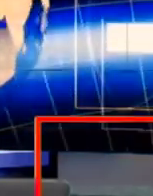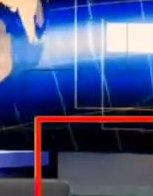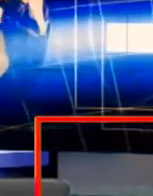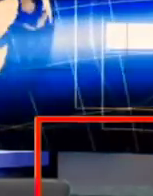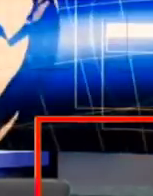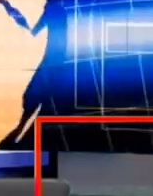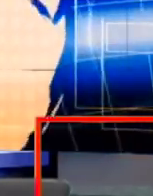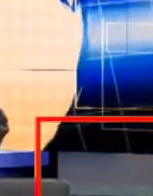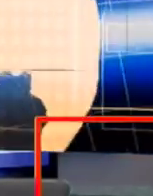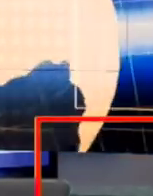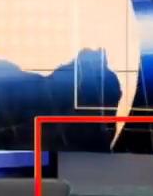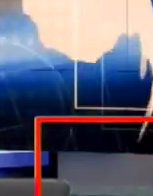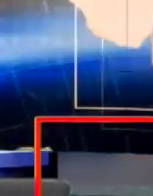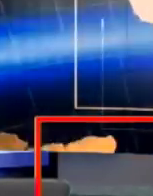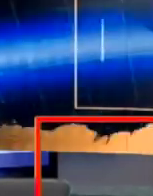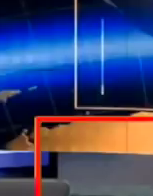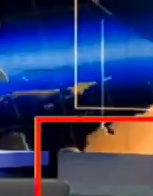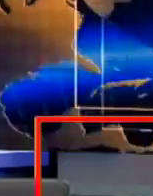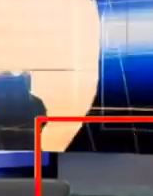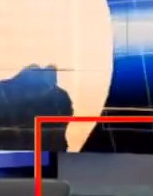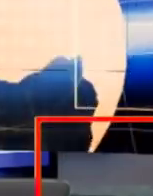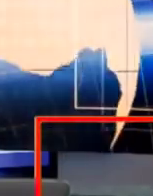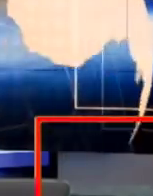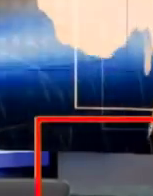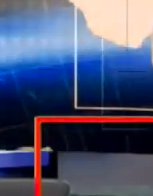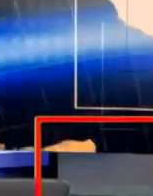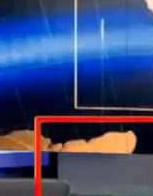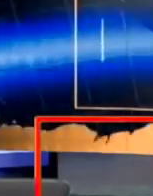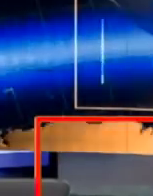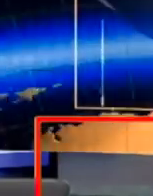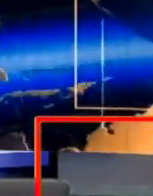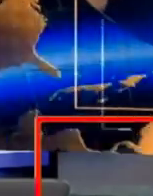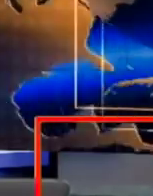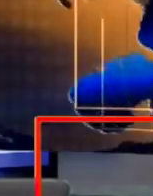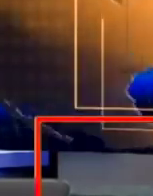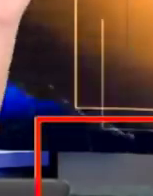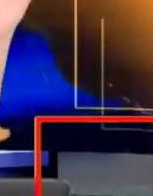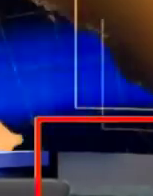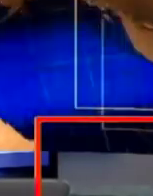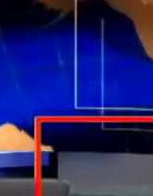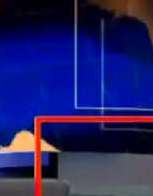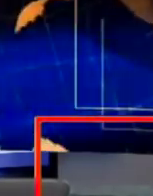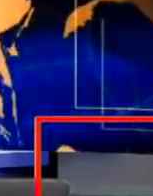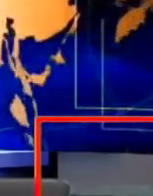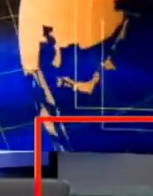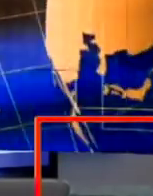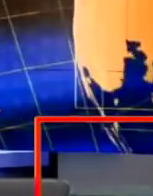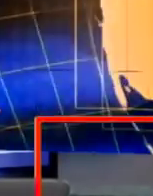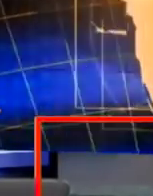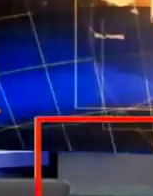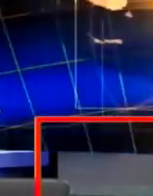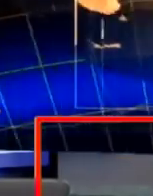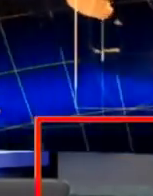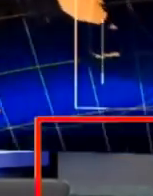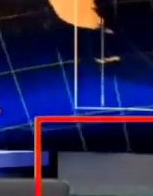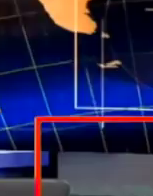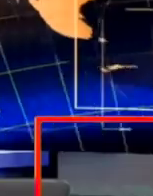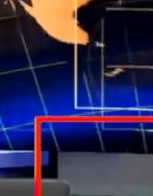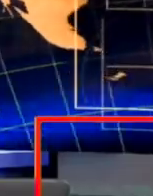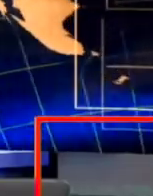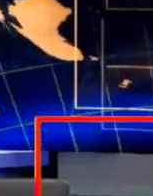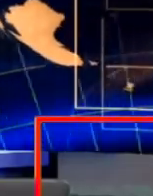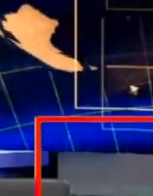esté moviendo ni un solo dedo en materia de salud? Que no se haya movido en estos años un solo dedo en materia